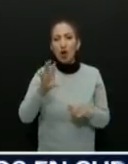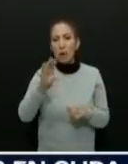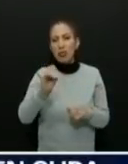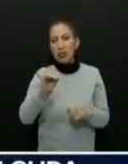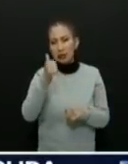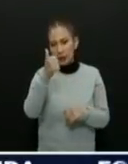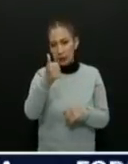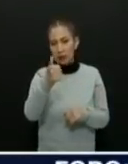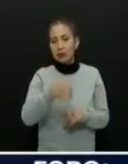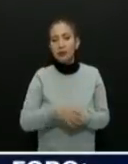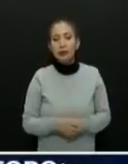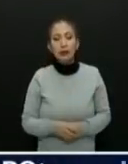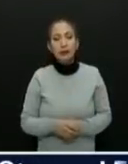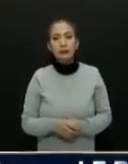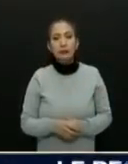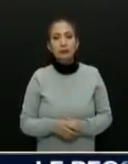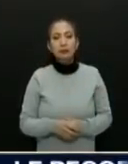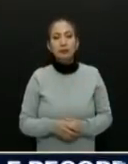1996,